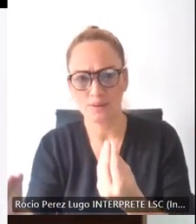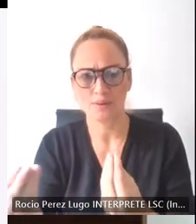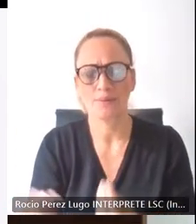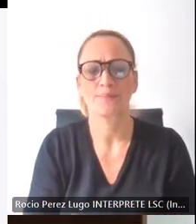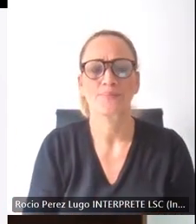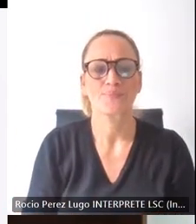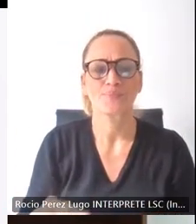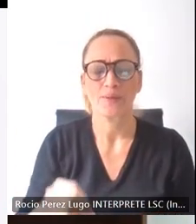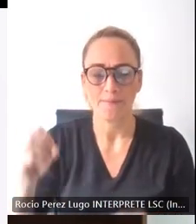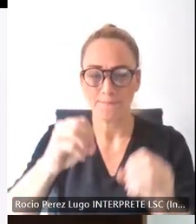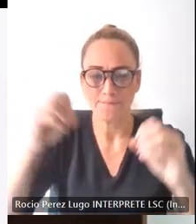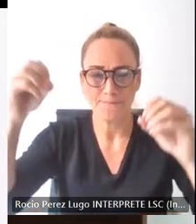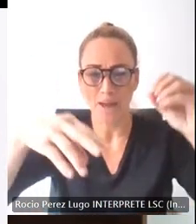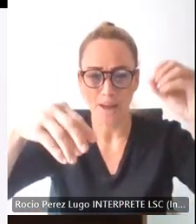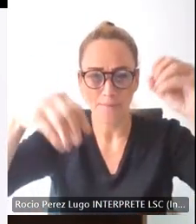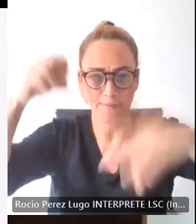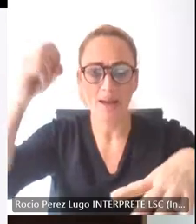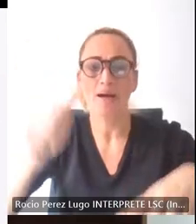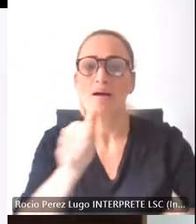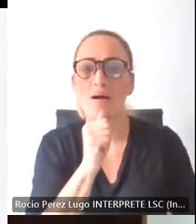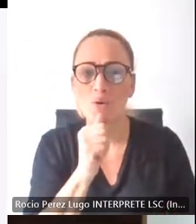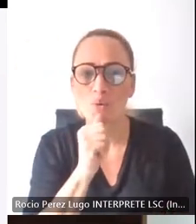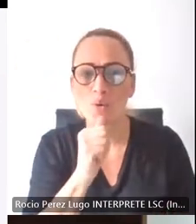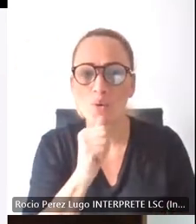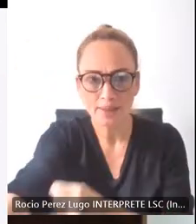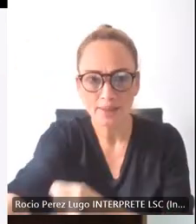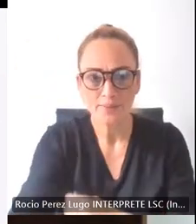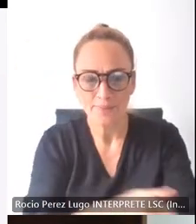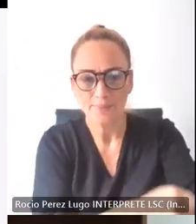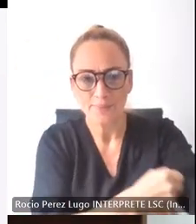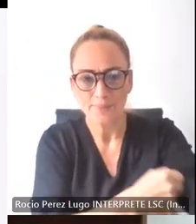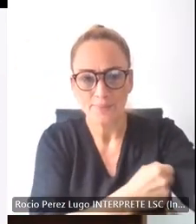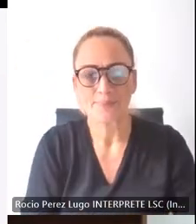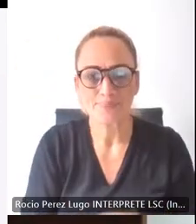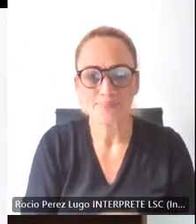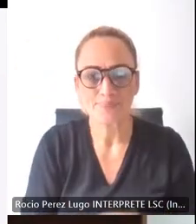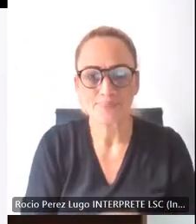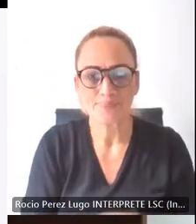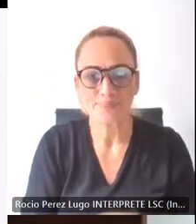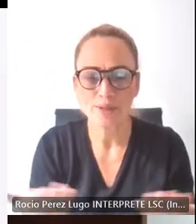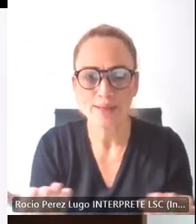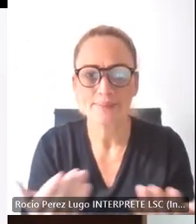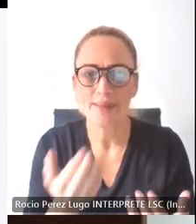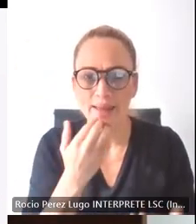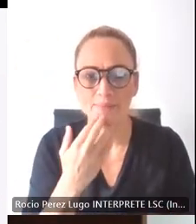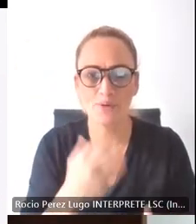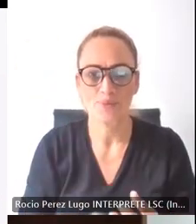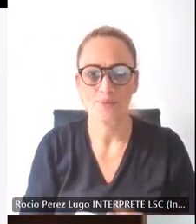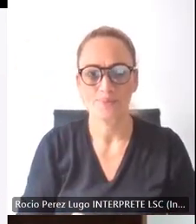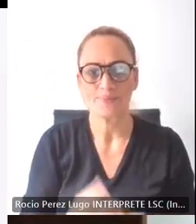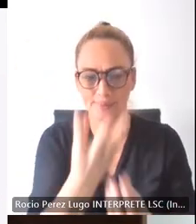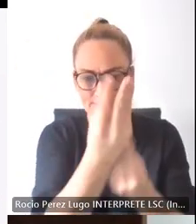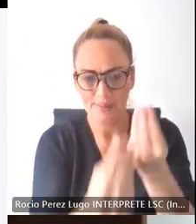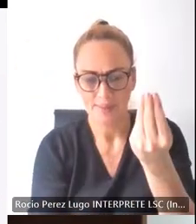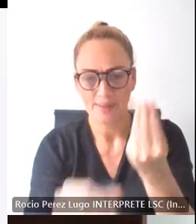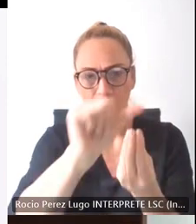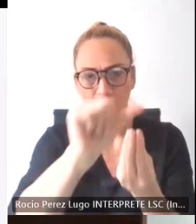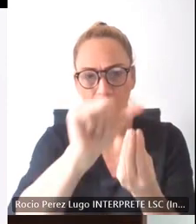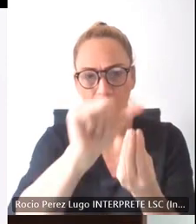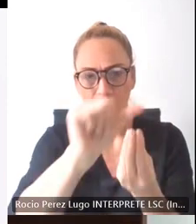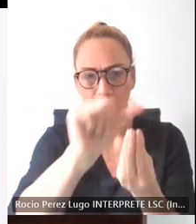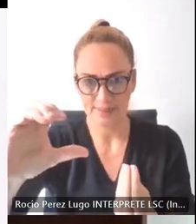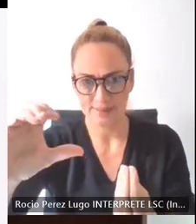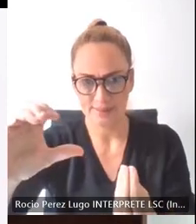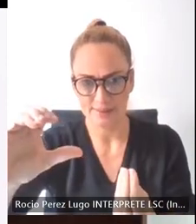de agua. Este básicamente lo vamos a encontrar para clases A y clase C. Este tipo de